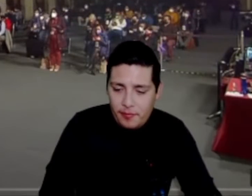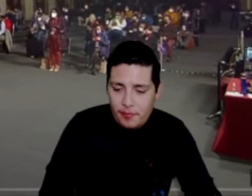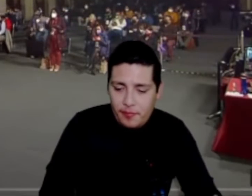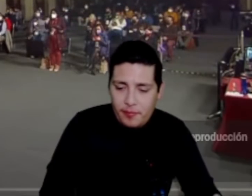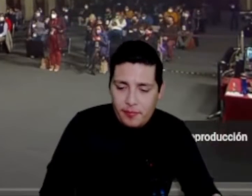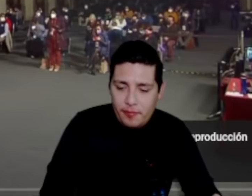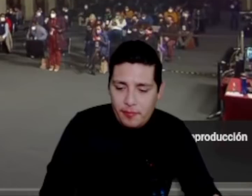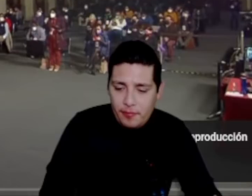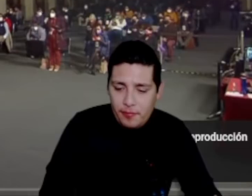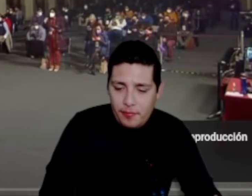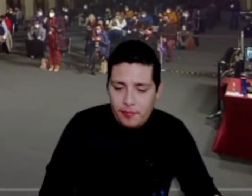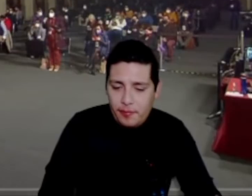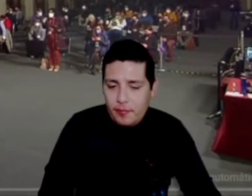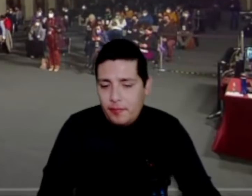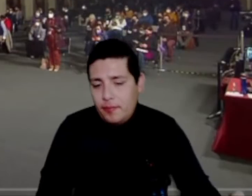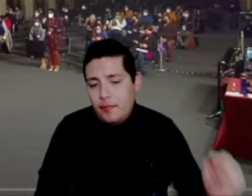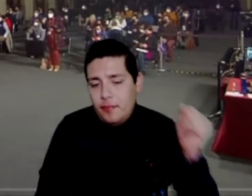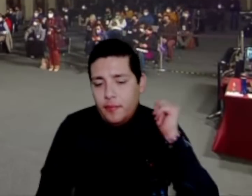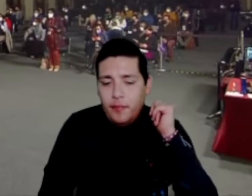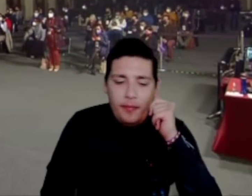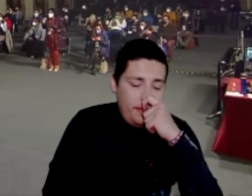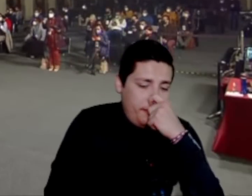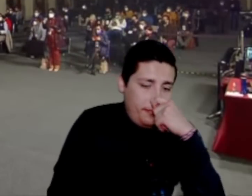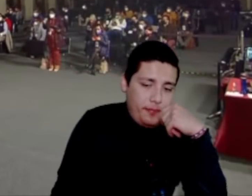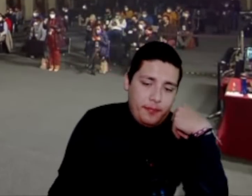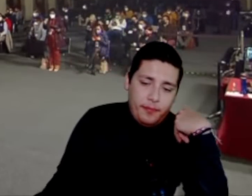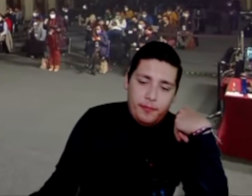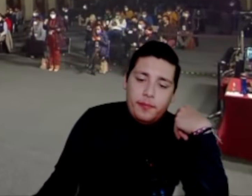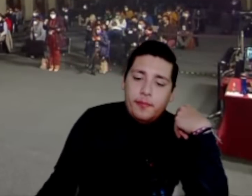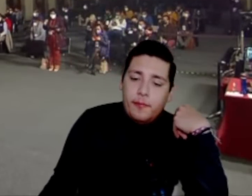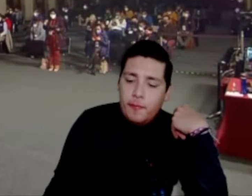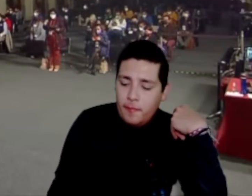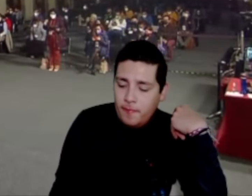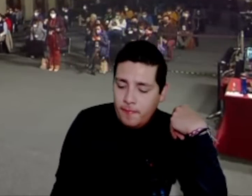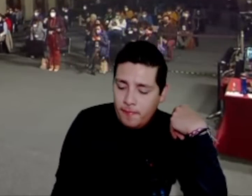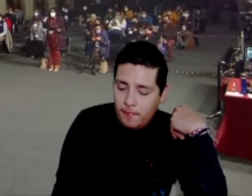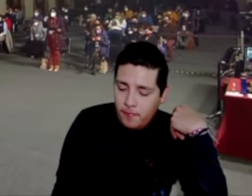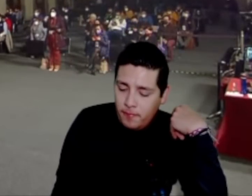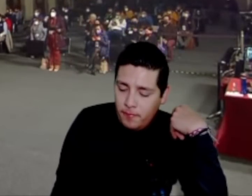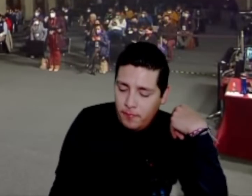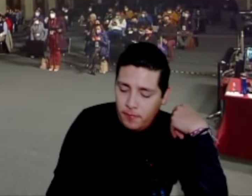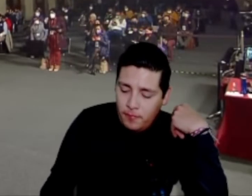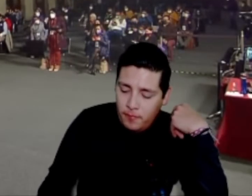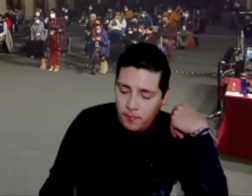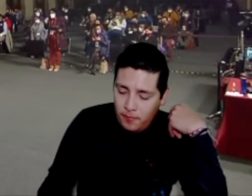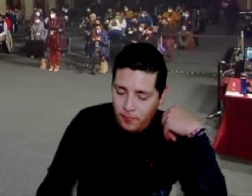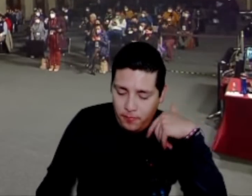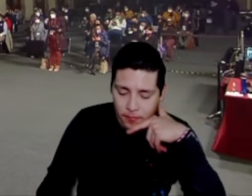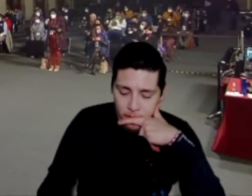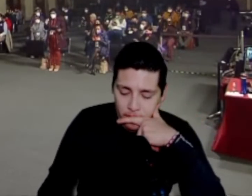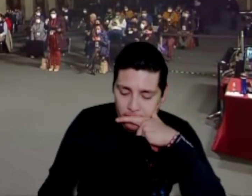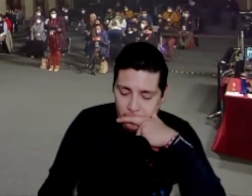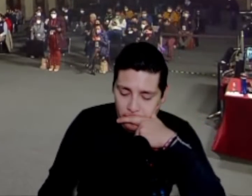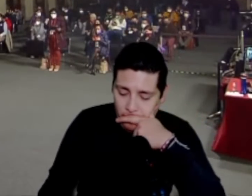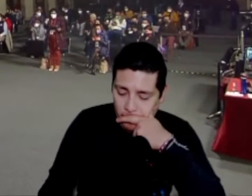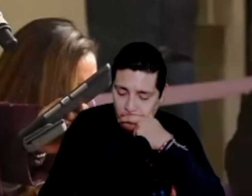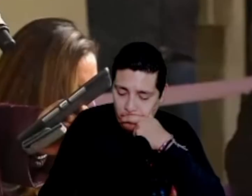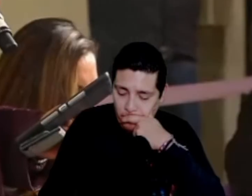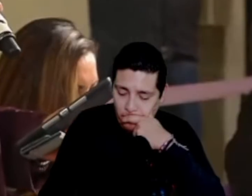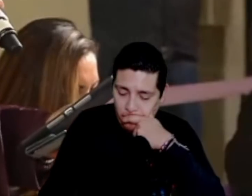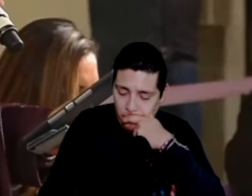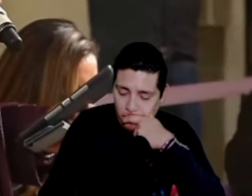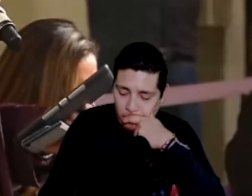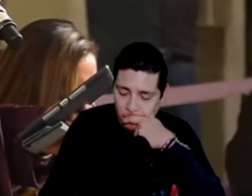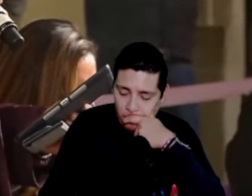corresponsal de Grupo Gili, El Imparcial de Sonora, La Crónica de Mexicali y Frontera de Tijuana. Presidente, bueno, preguntarle sobre su mensaje del sábado.